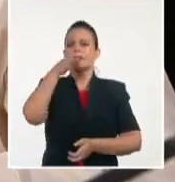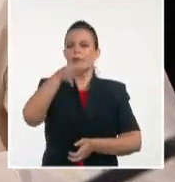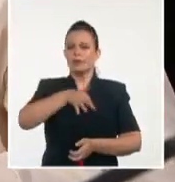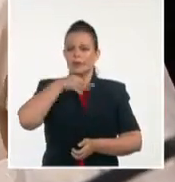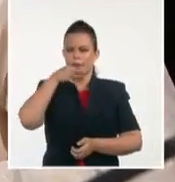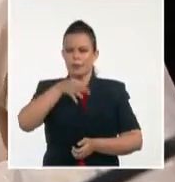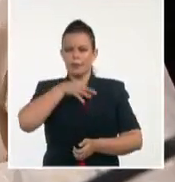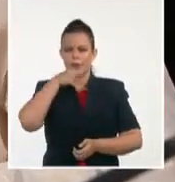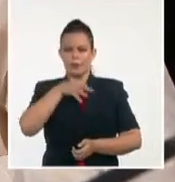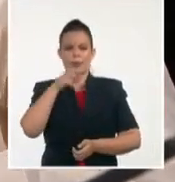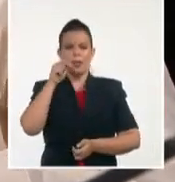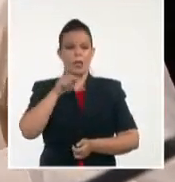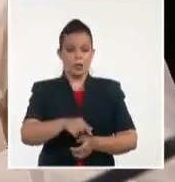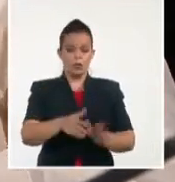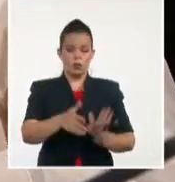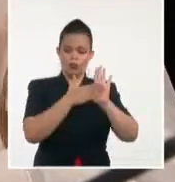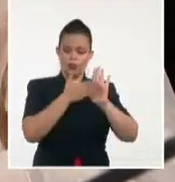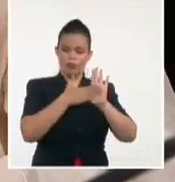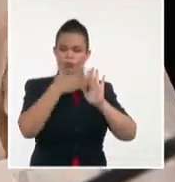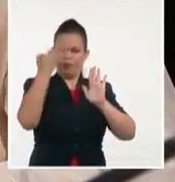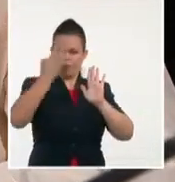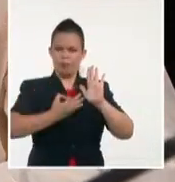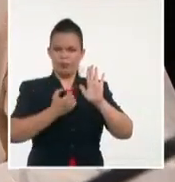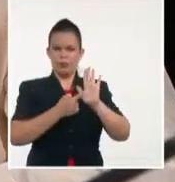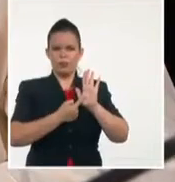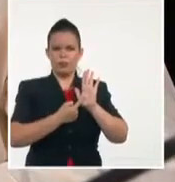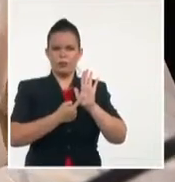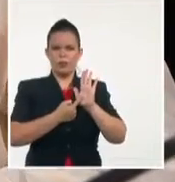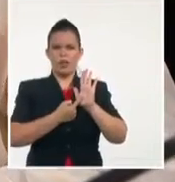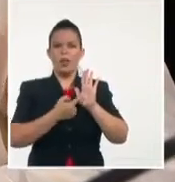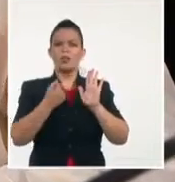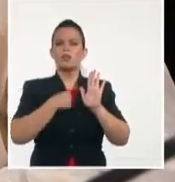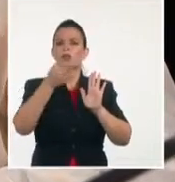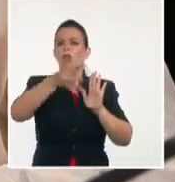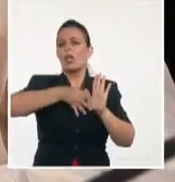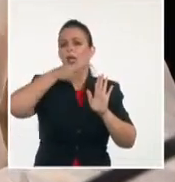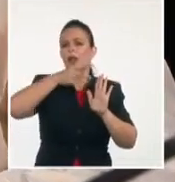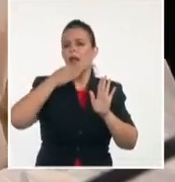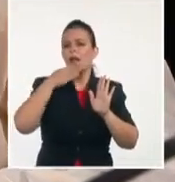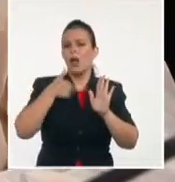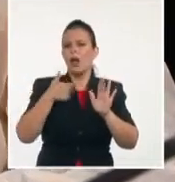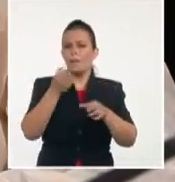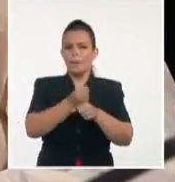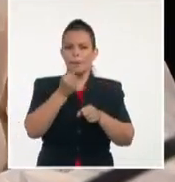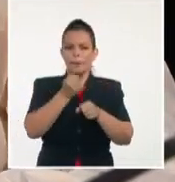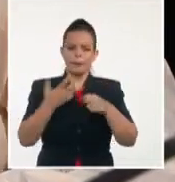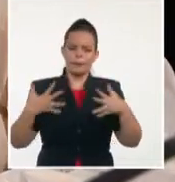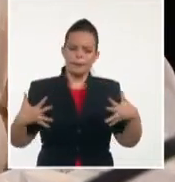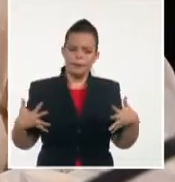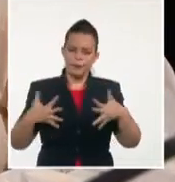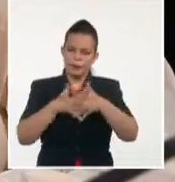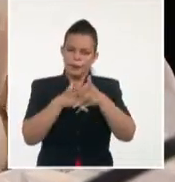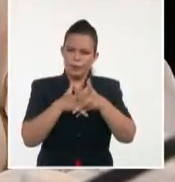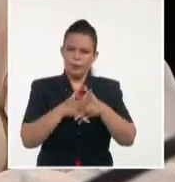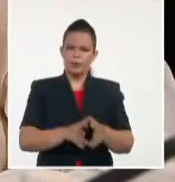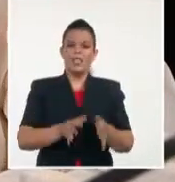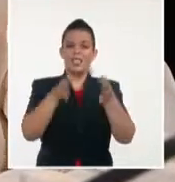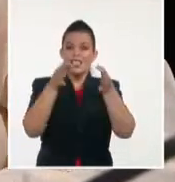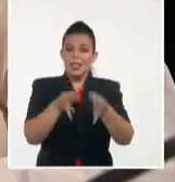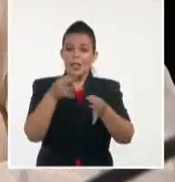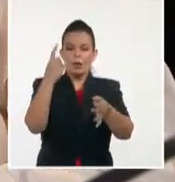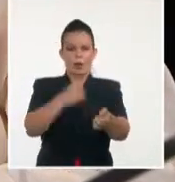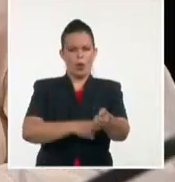muy fehaciente. Ya me refería también al trabajo integrado que hemos tenido, como siempre, el